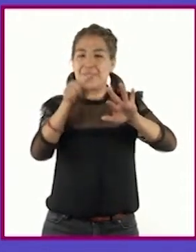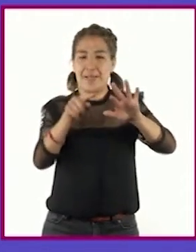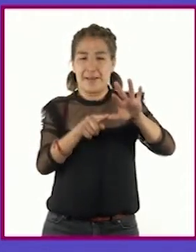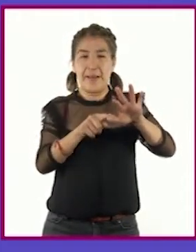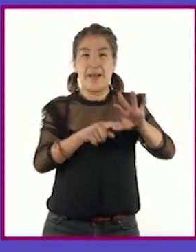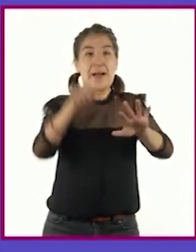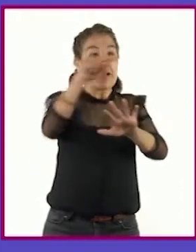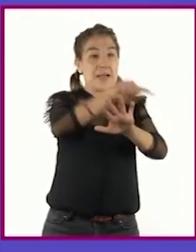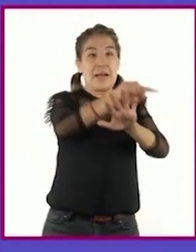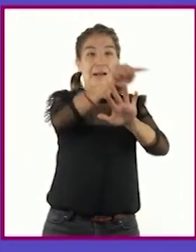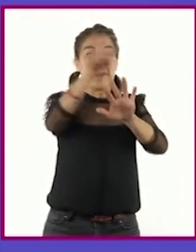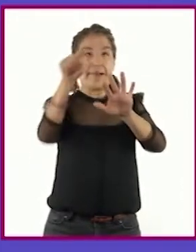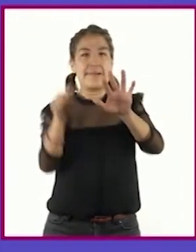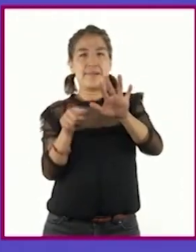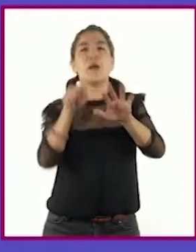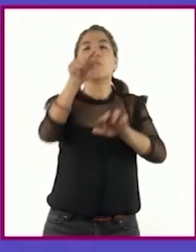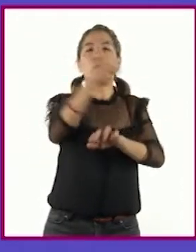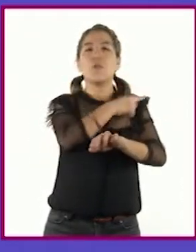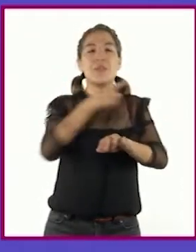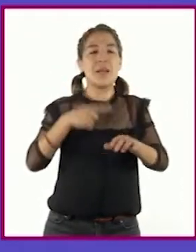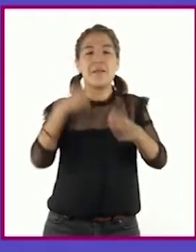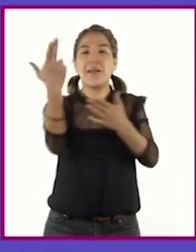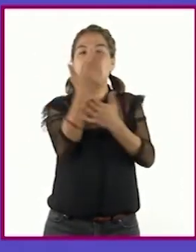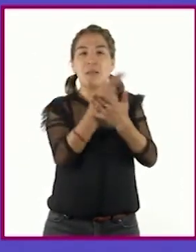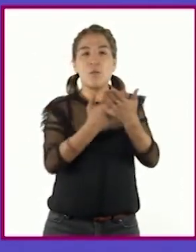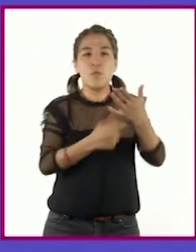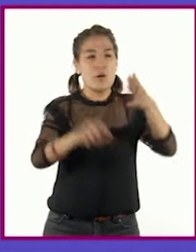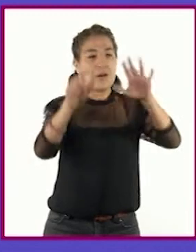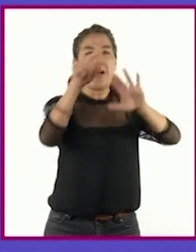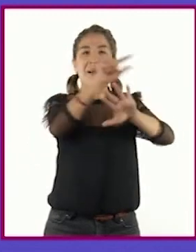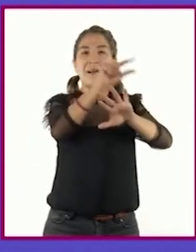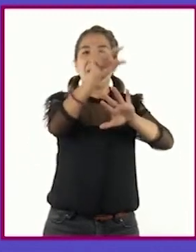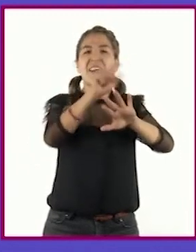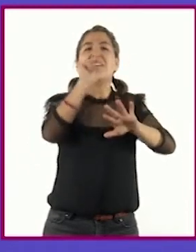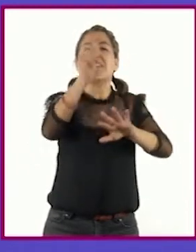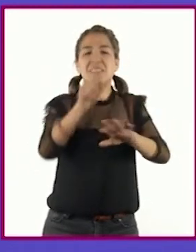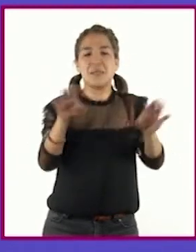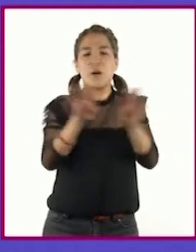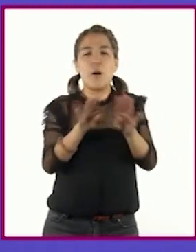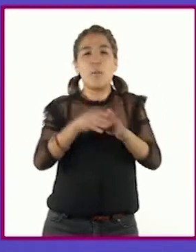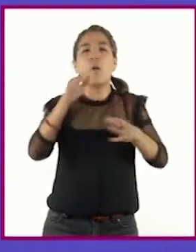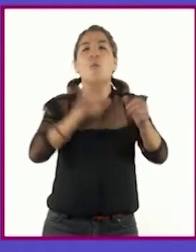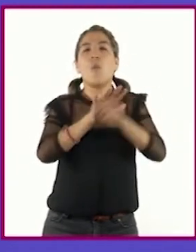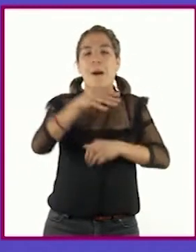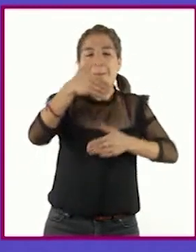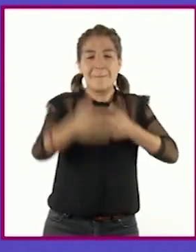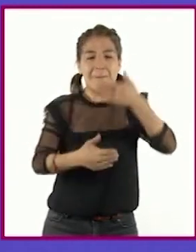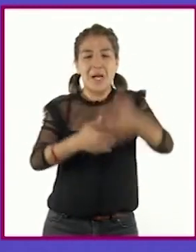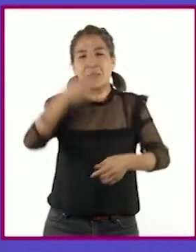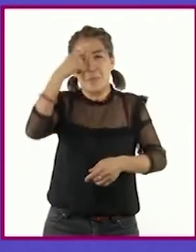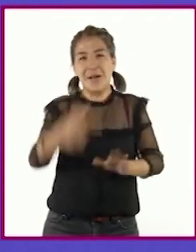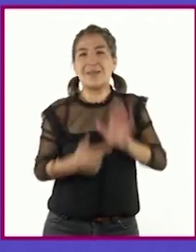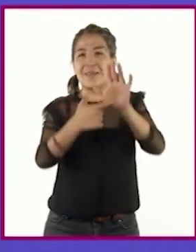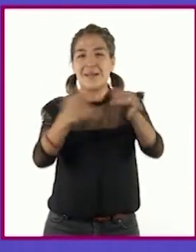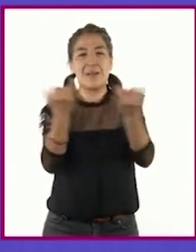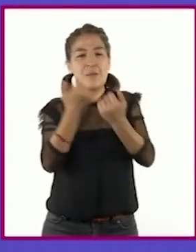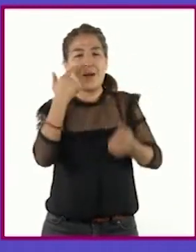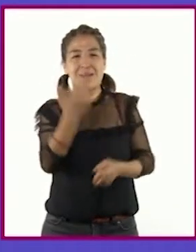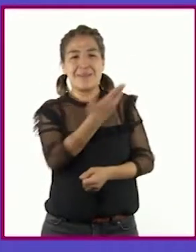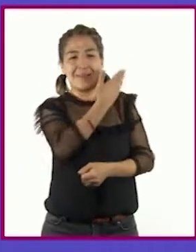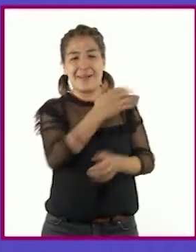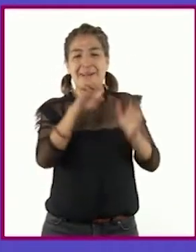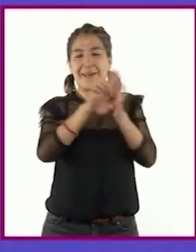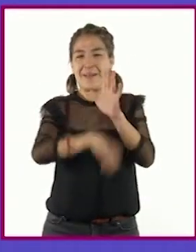arriba de cada dedo hagan un dibujo que corresponda a uno de los pasos como se muestra en el ejemplo que